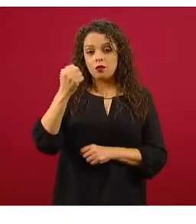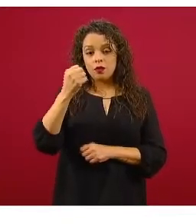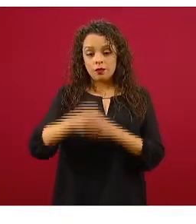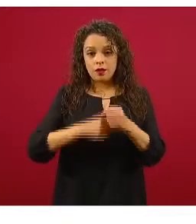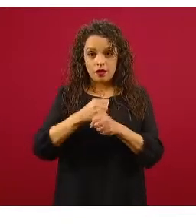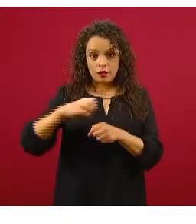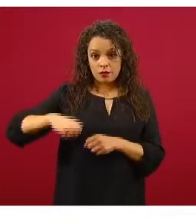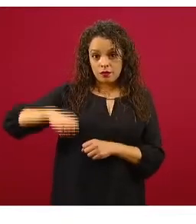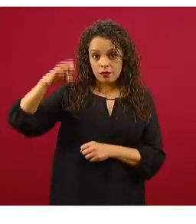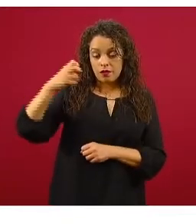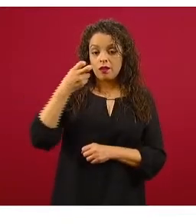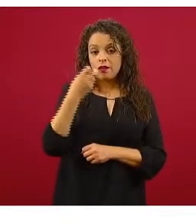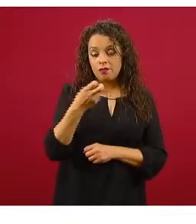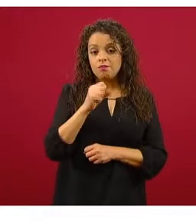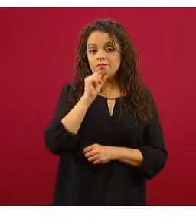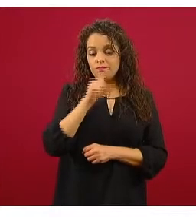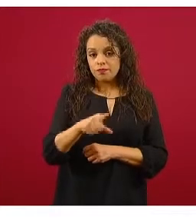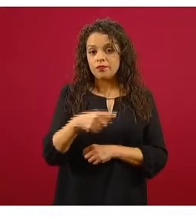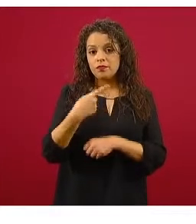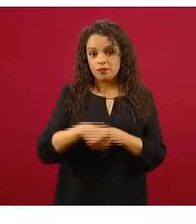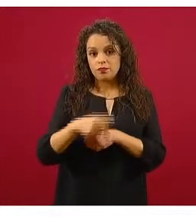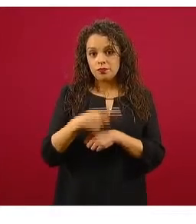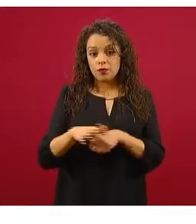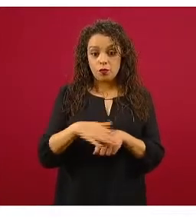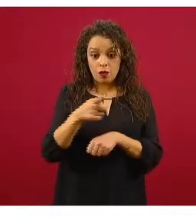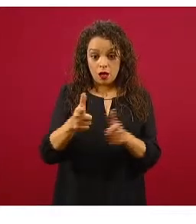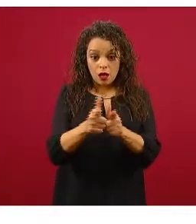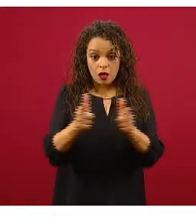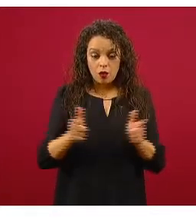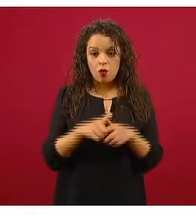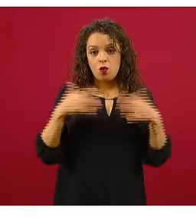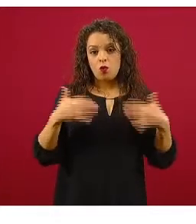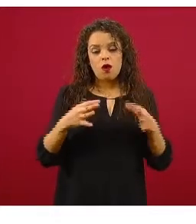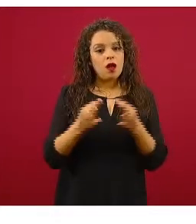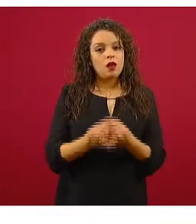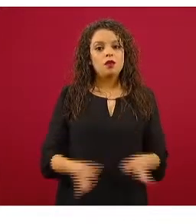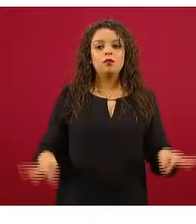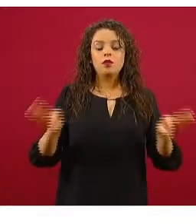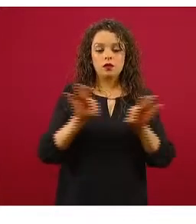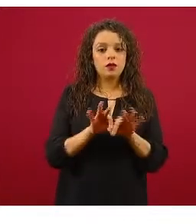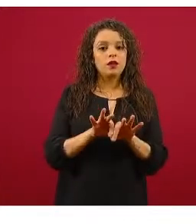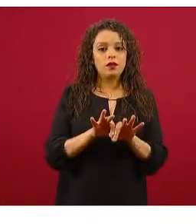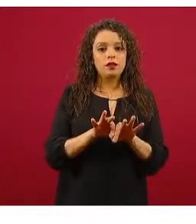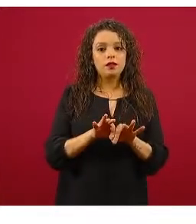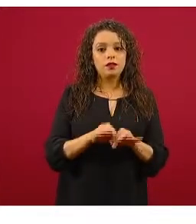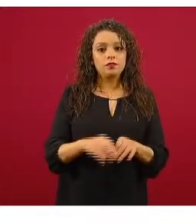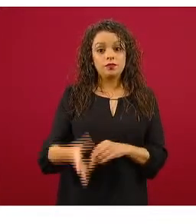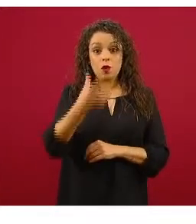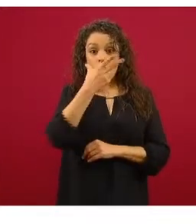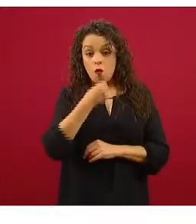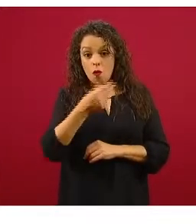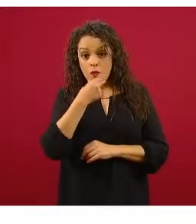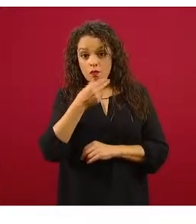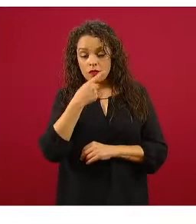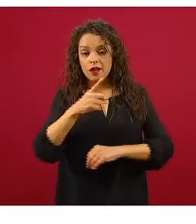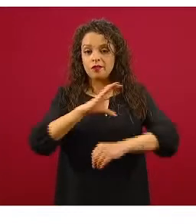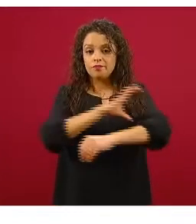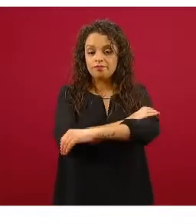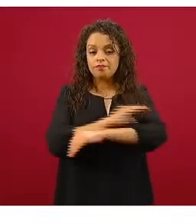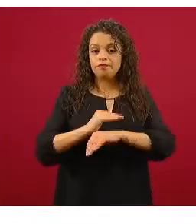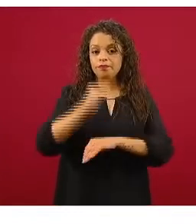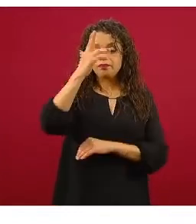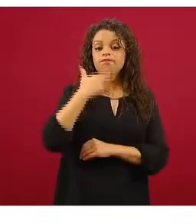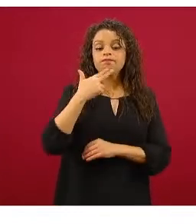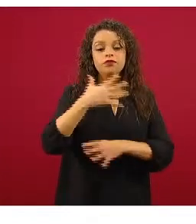es un grupo muy importante, el de 40 a 49 años. El sexo masculino, la hipertensión, la diabetes